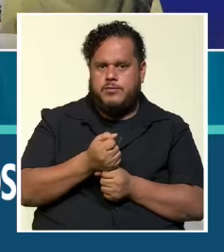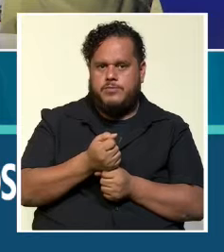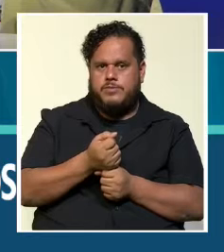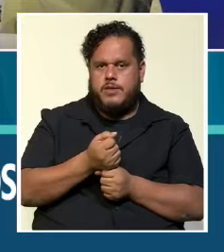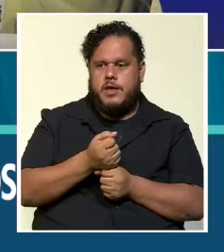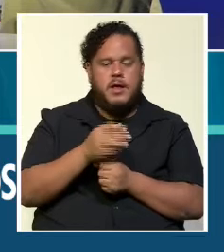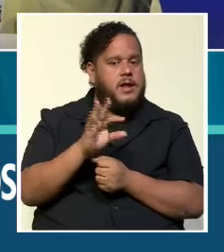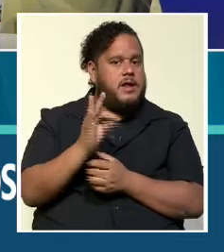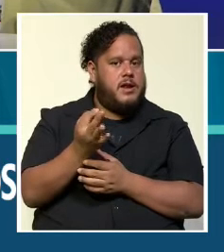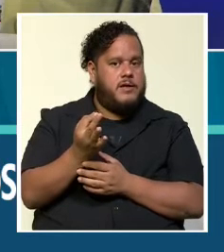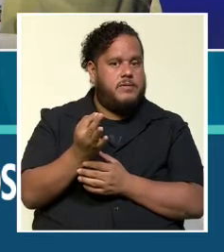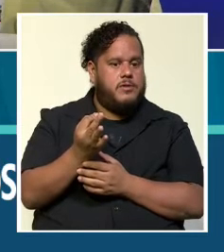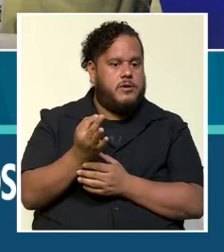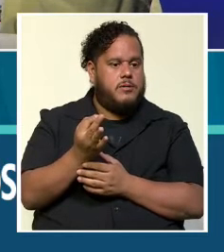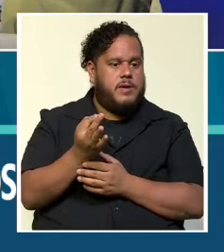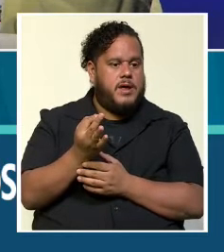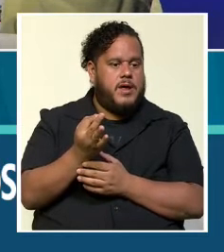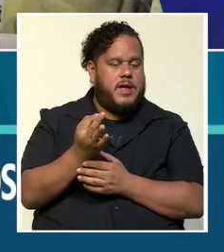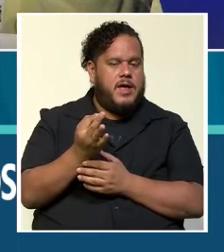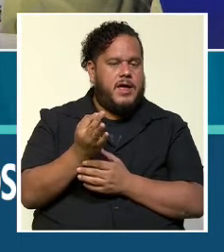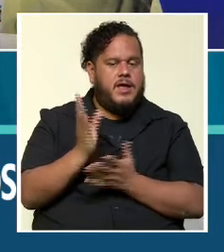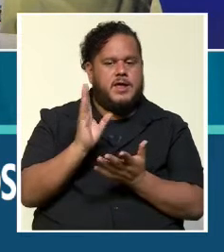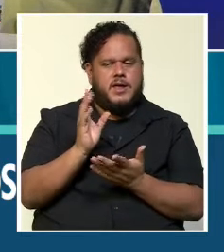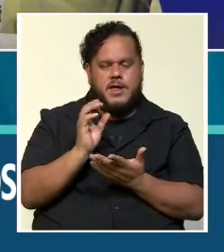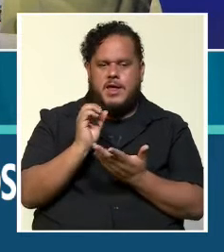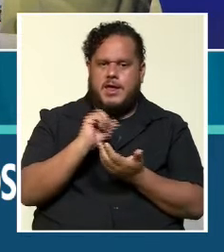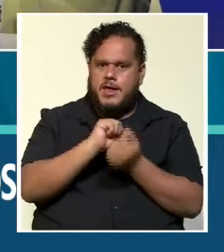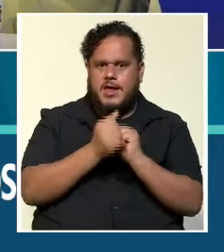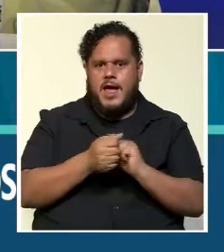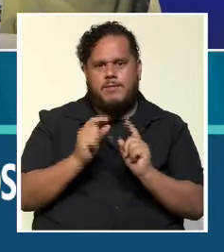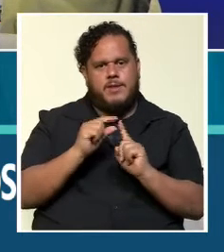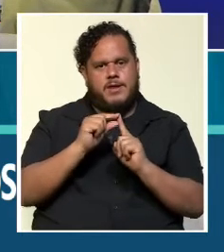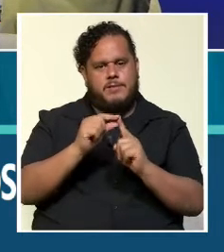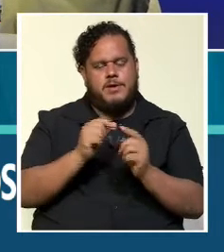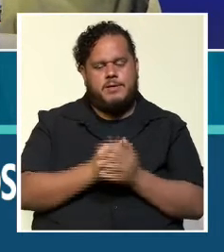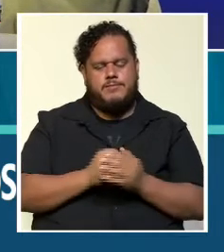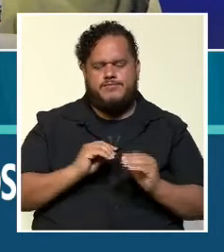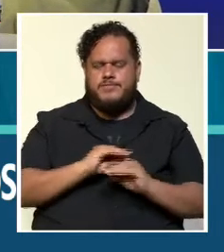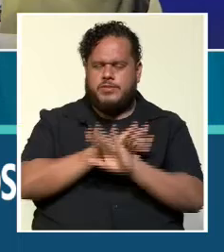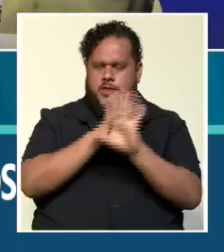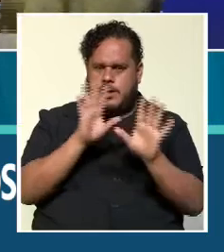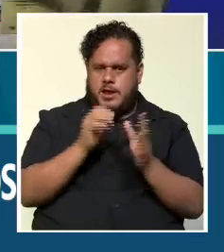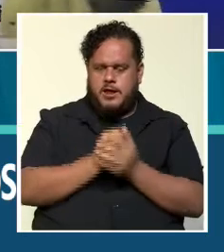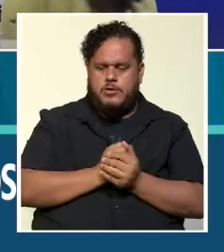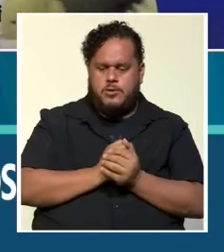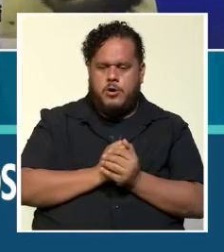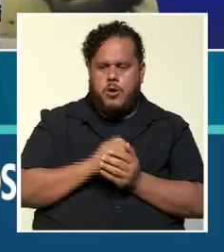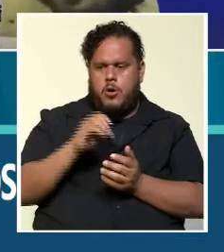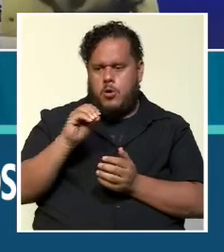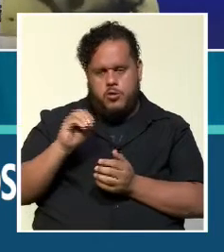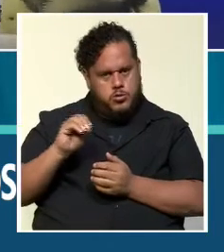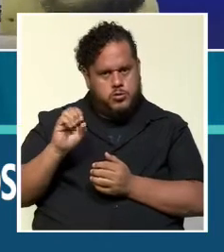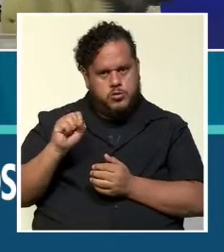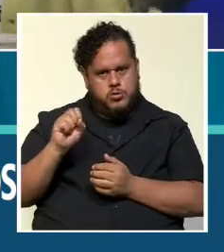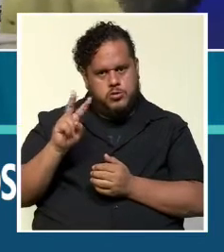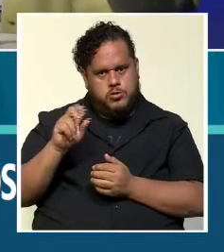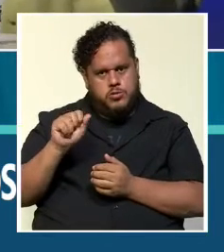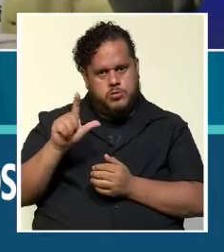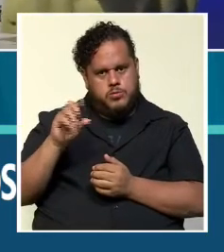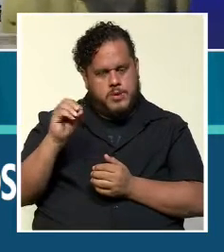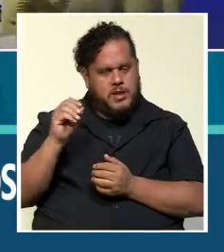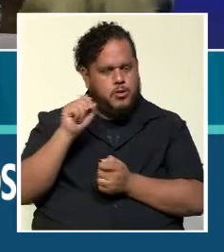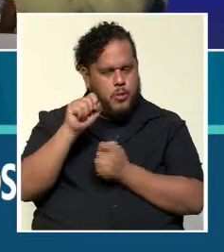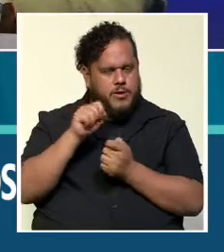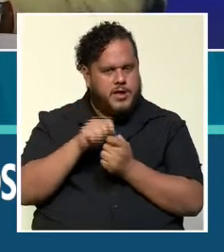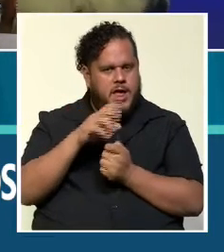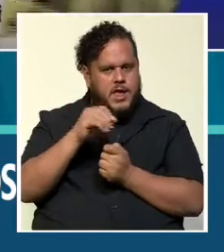La manera en que se decanta la palabra. Claro, en Osvaldo particularmente, y creo que también